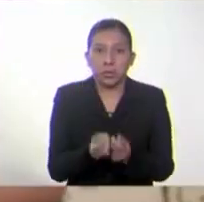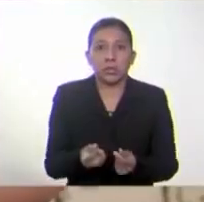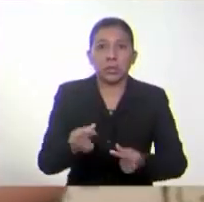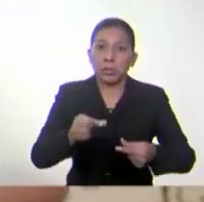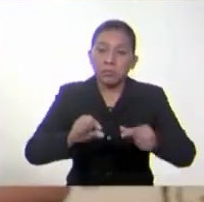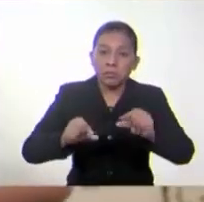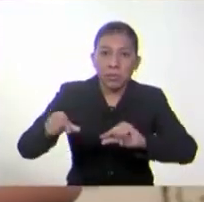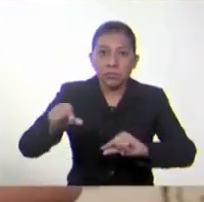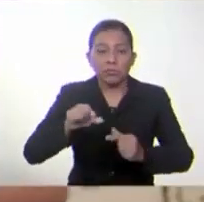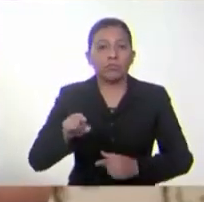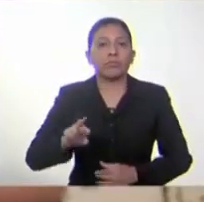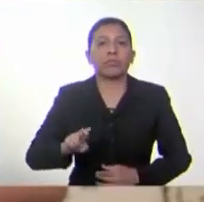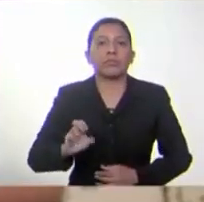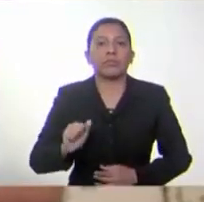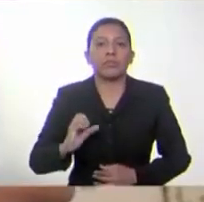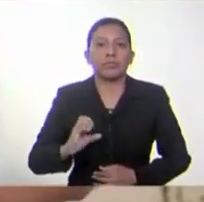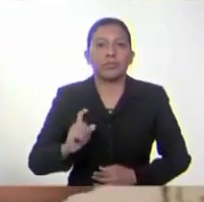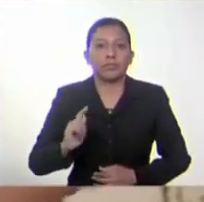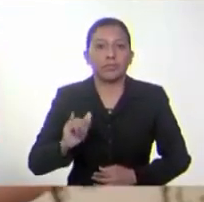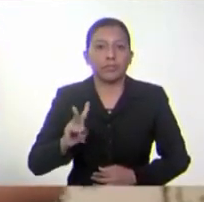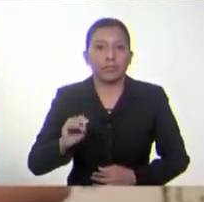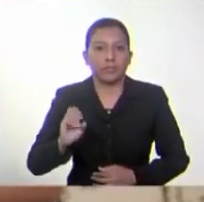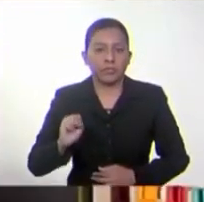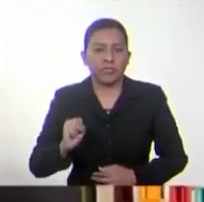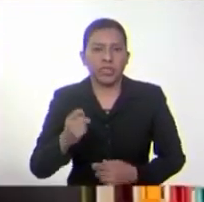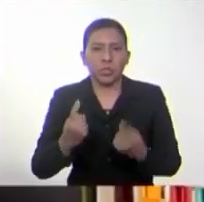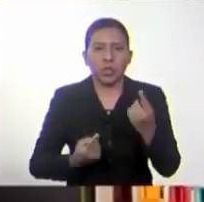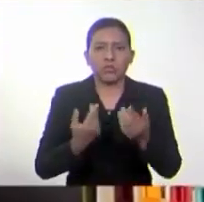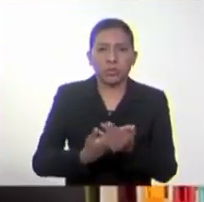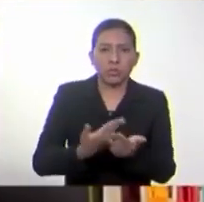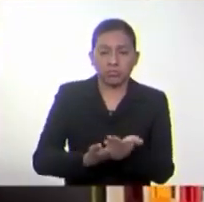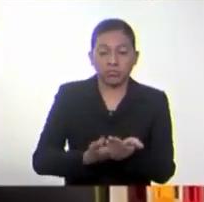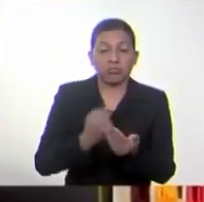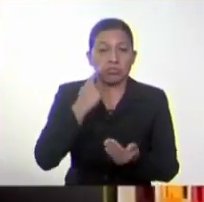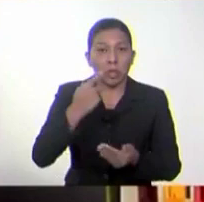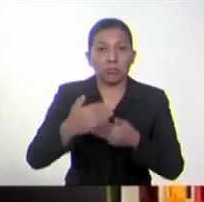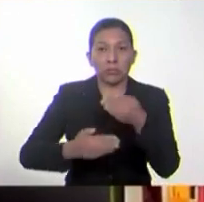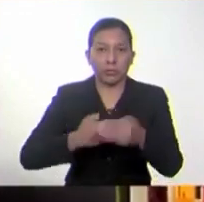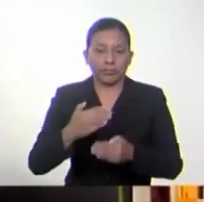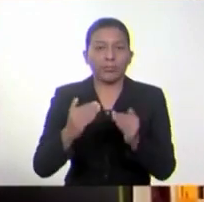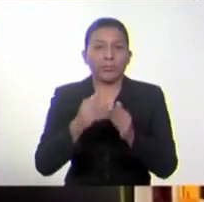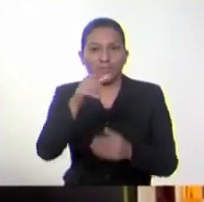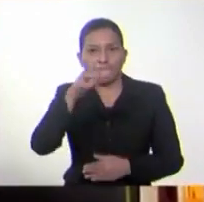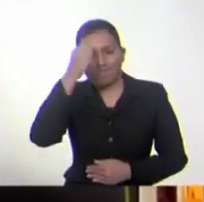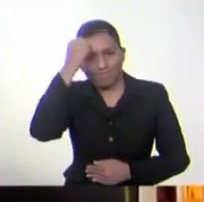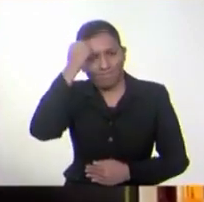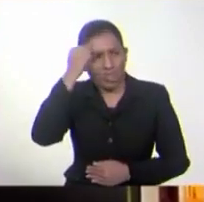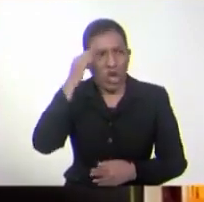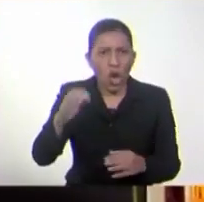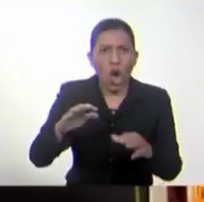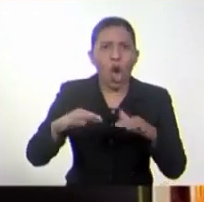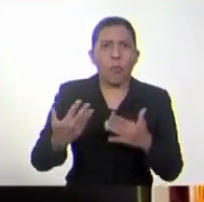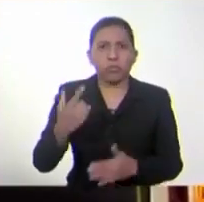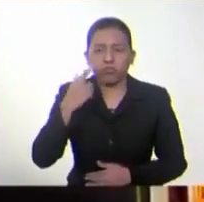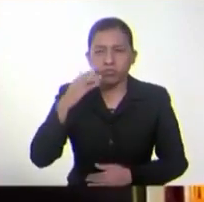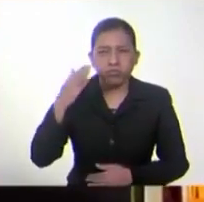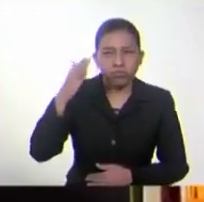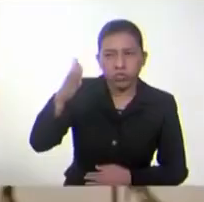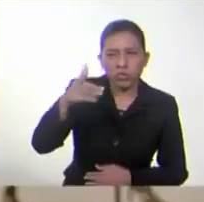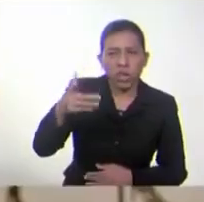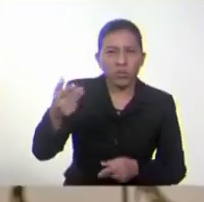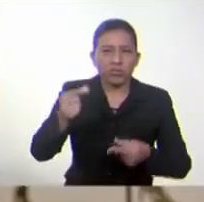los reactivos y los productos que se obtienen durante el proceso. Asimismo, aprenderás a predecir cómo se lleva a cabo una reacción